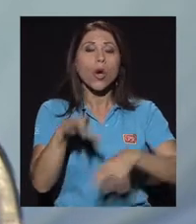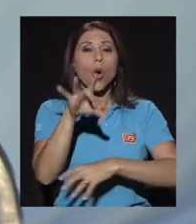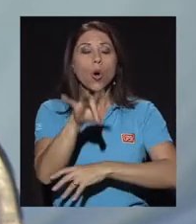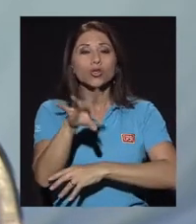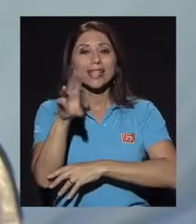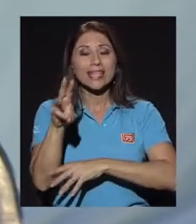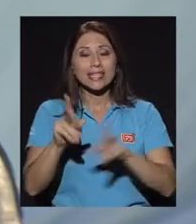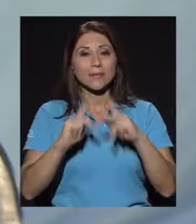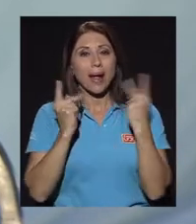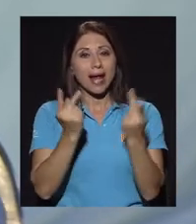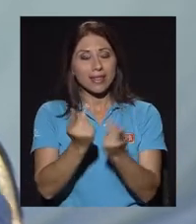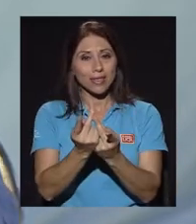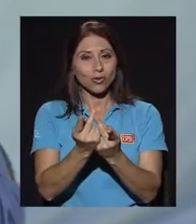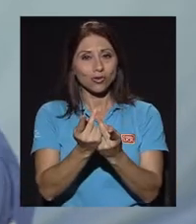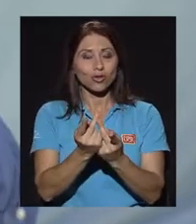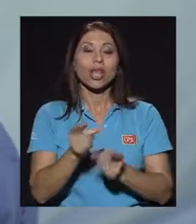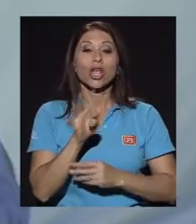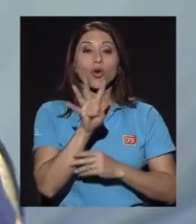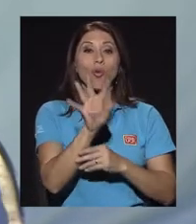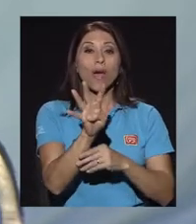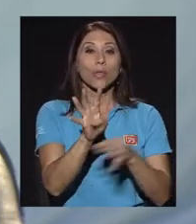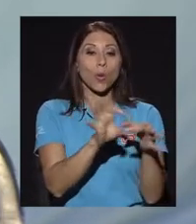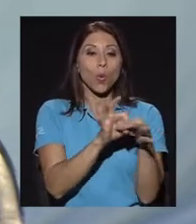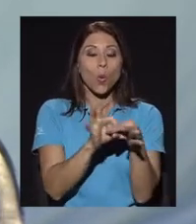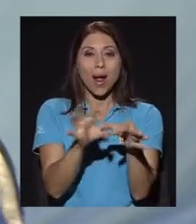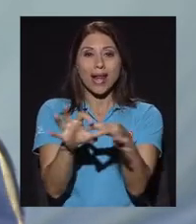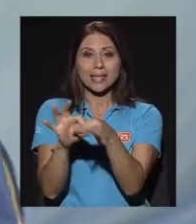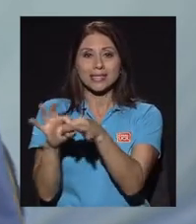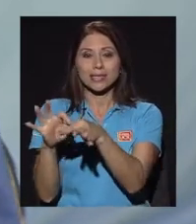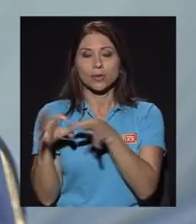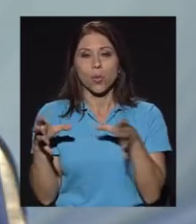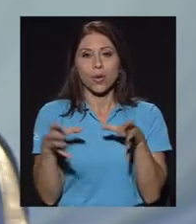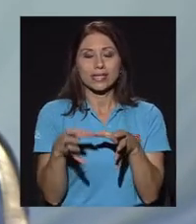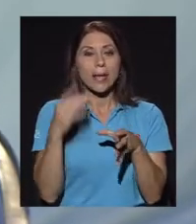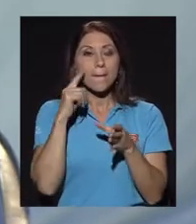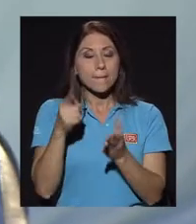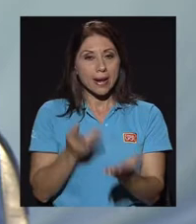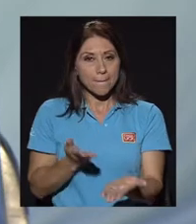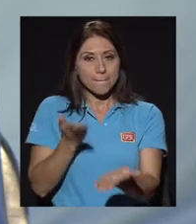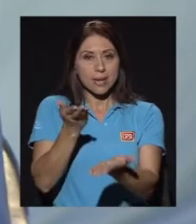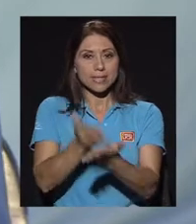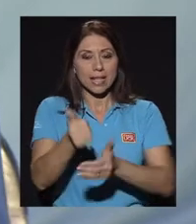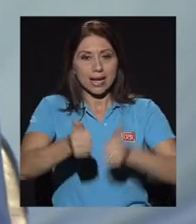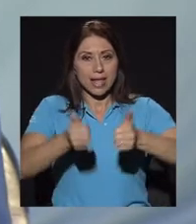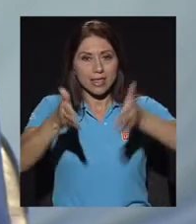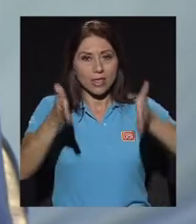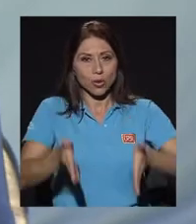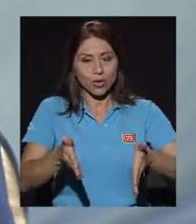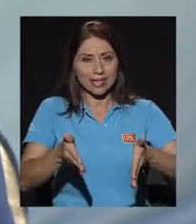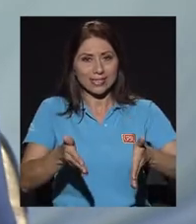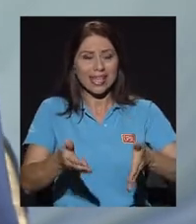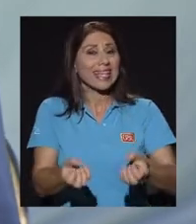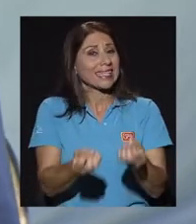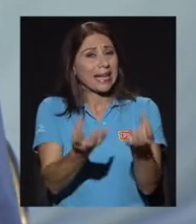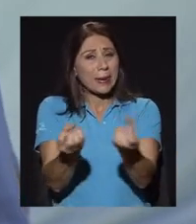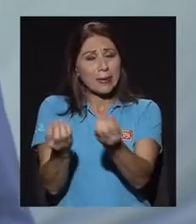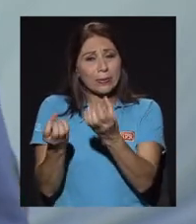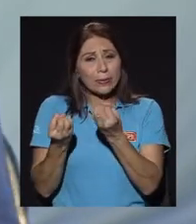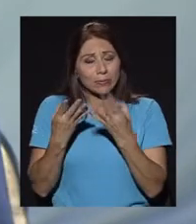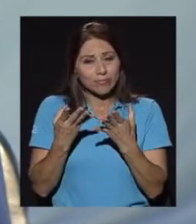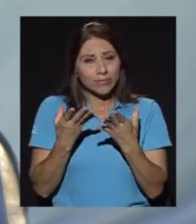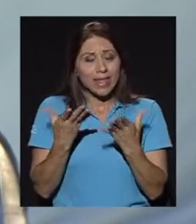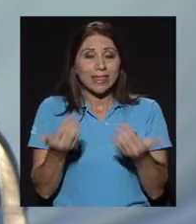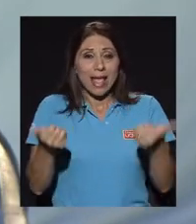86 partidos y 4 coaliciones para presentar candidaturas que serán miles según las